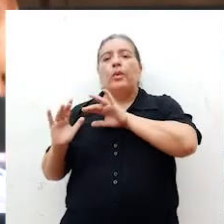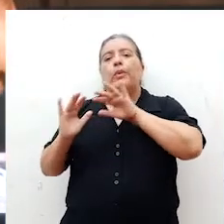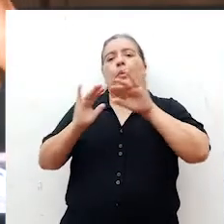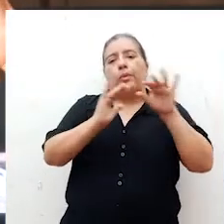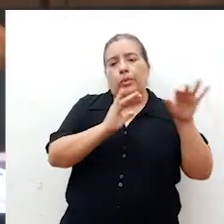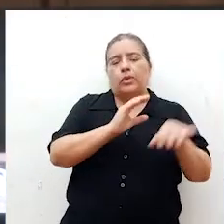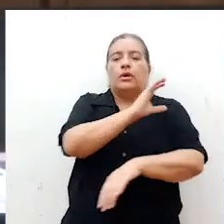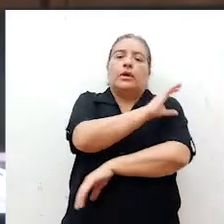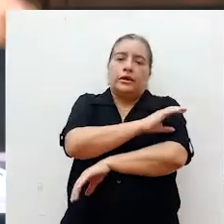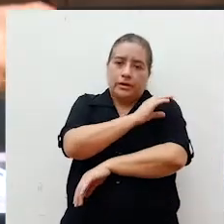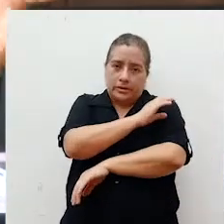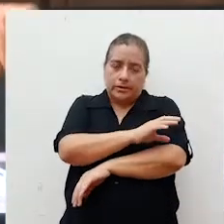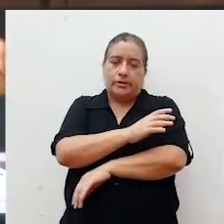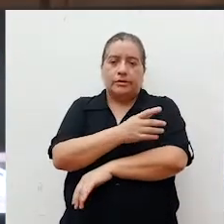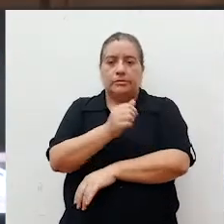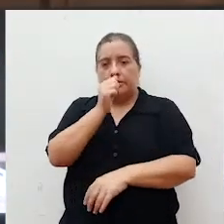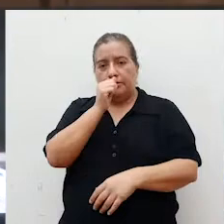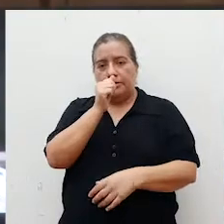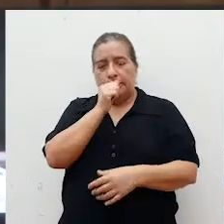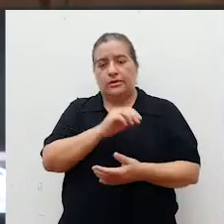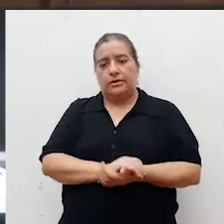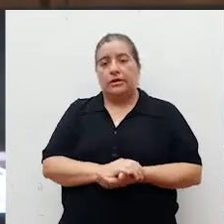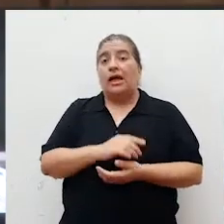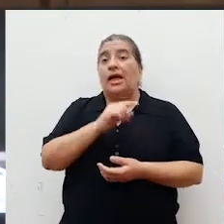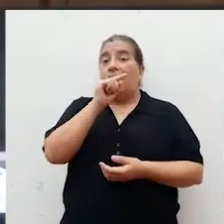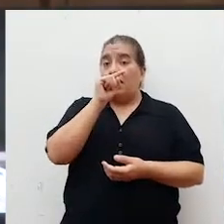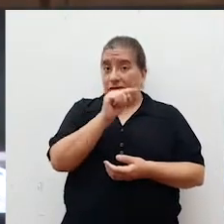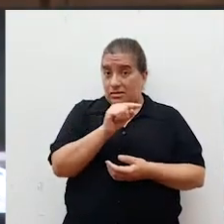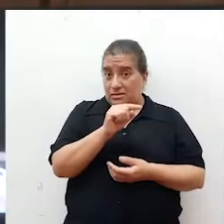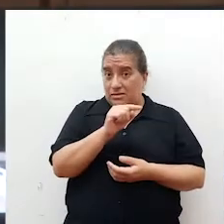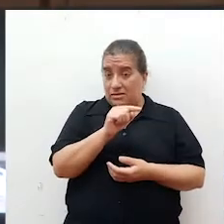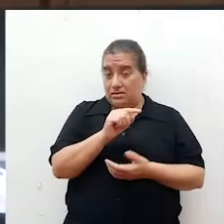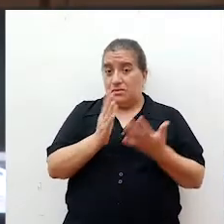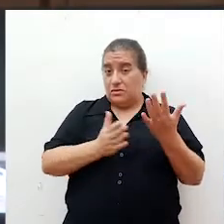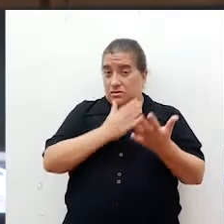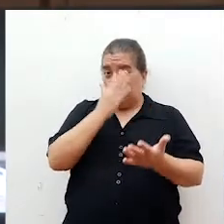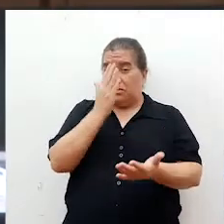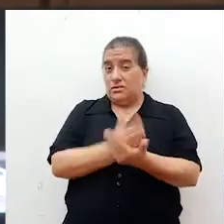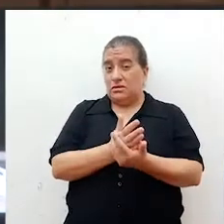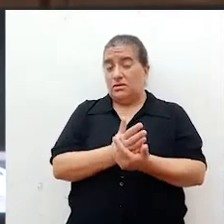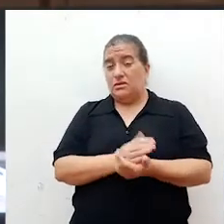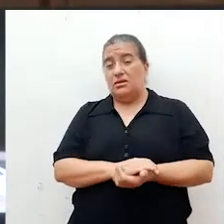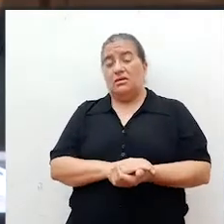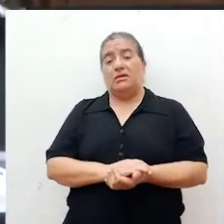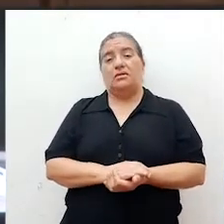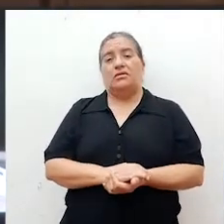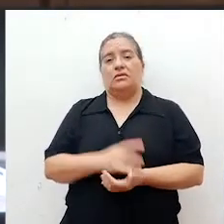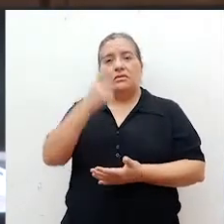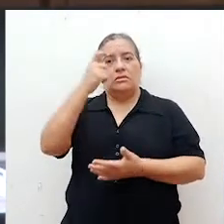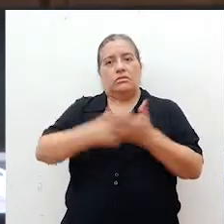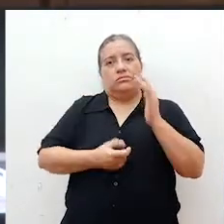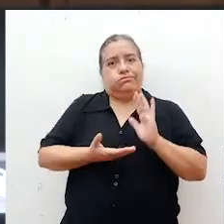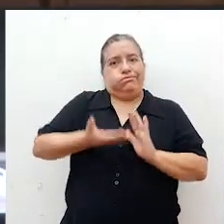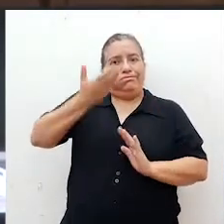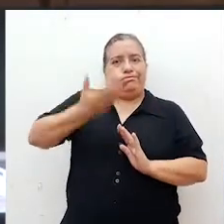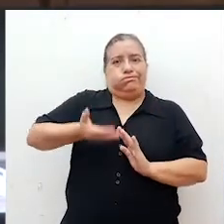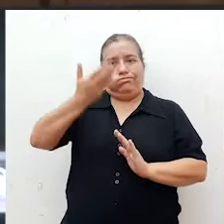esa gente, todos esos ciudadanos, tuvieron que ir a las clínicas privadas. Y en ese contexto